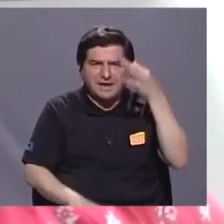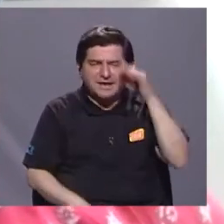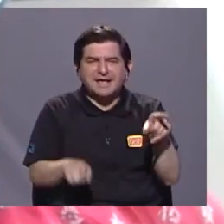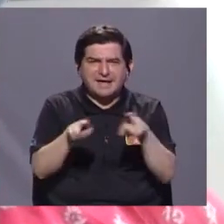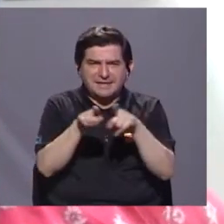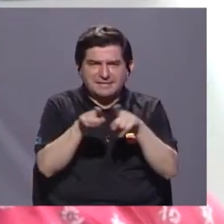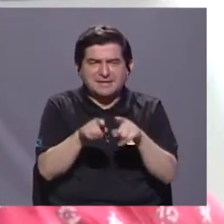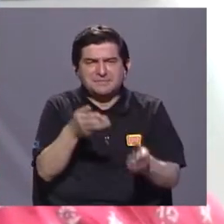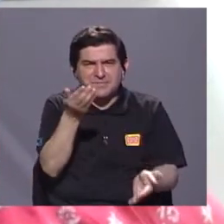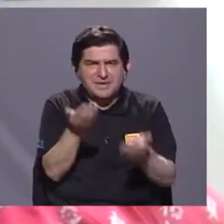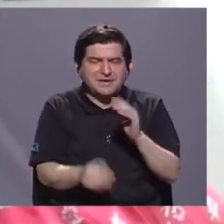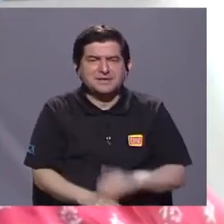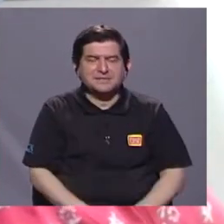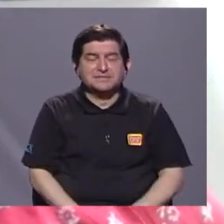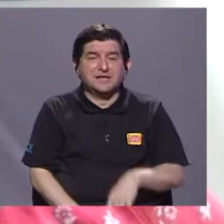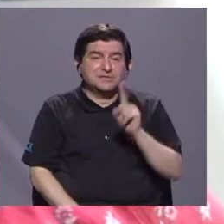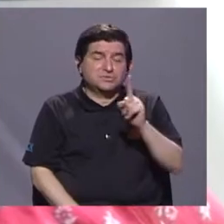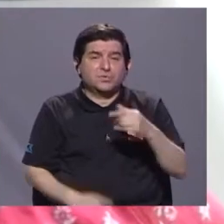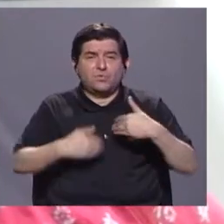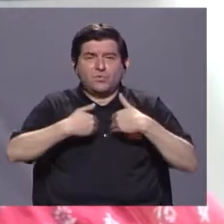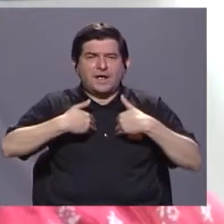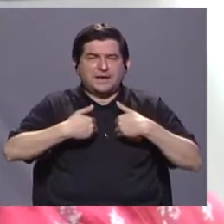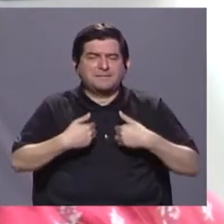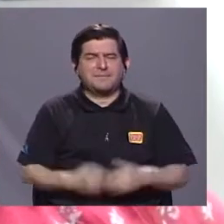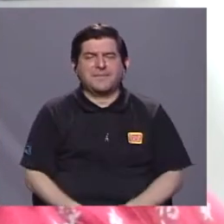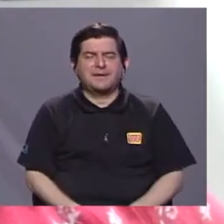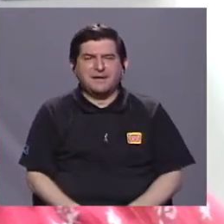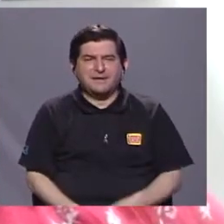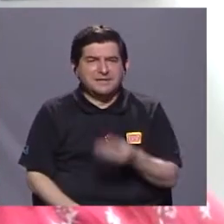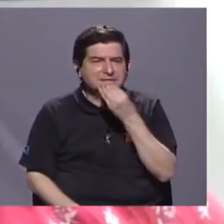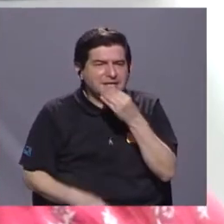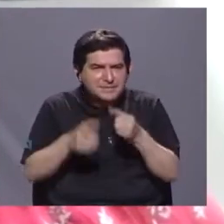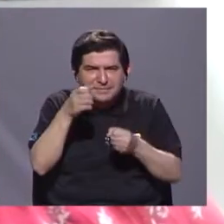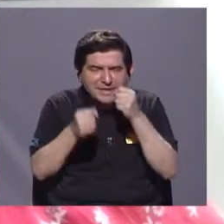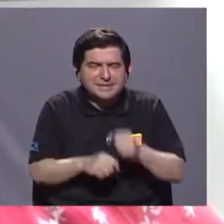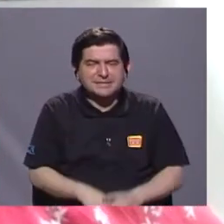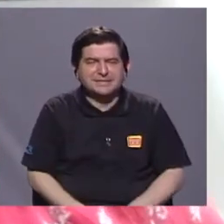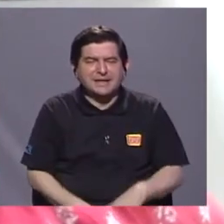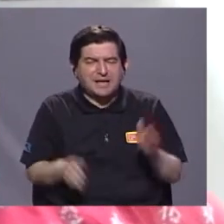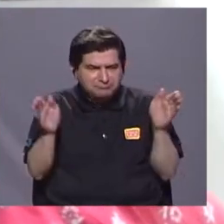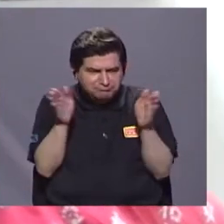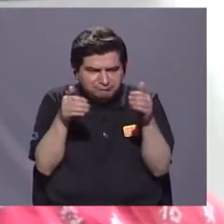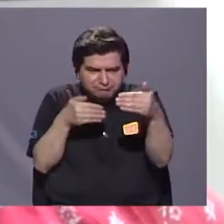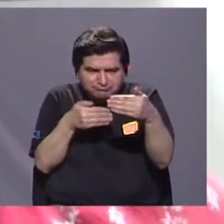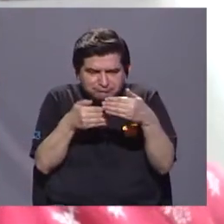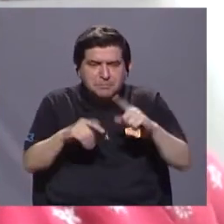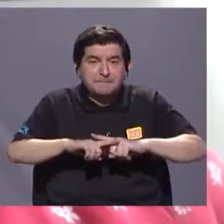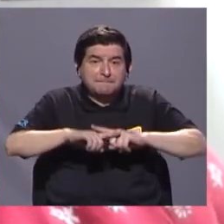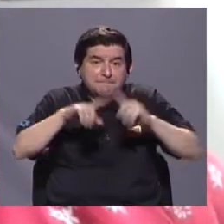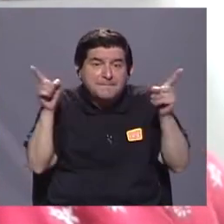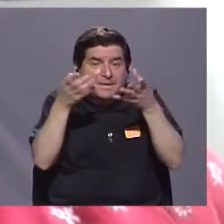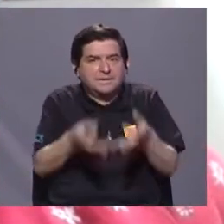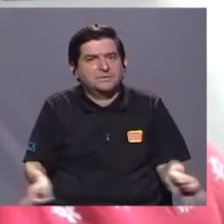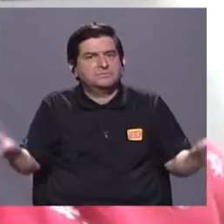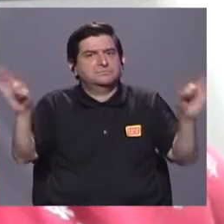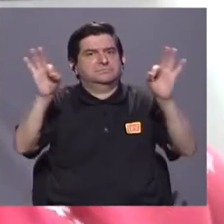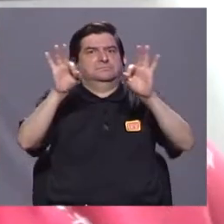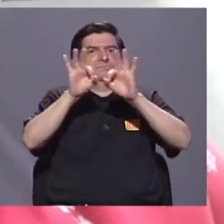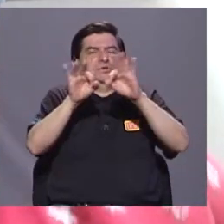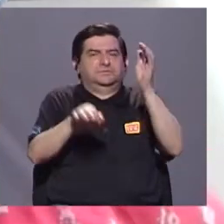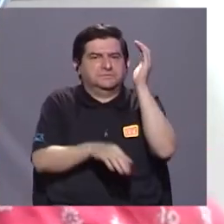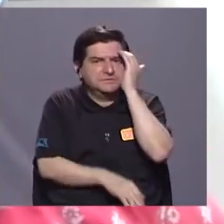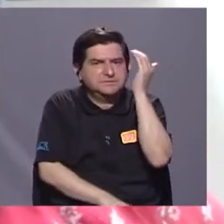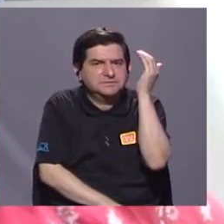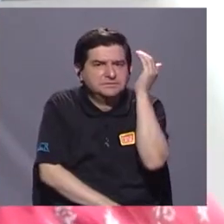podría ser algo así como un mamífero pequeño pero lo que es lo que lo importante es saber